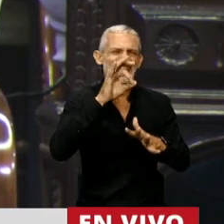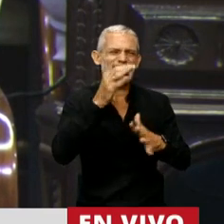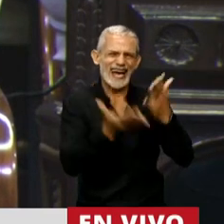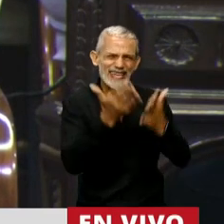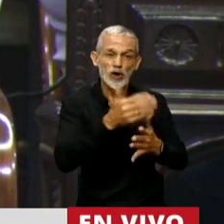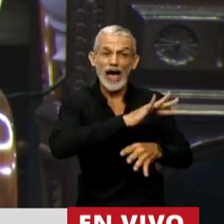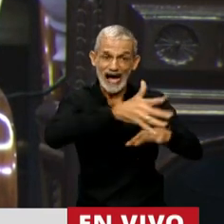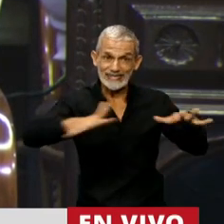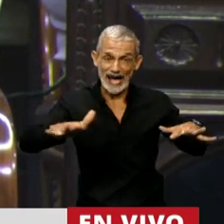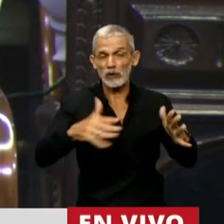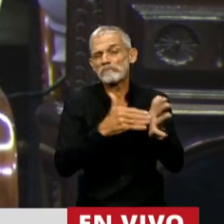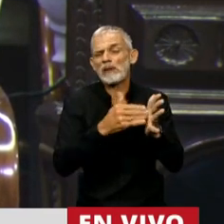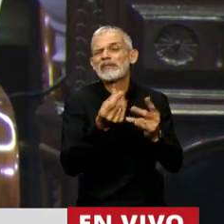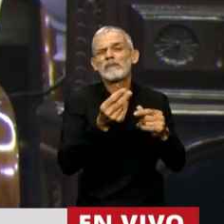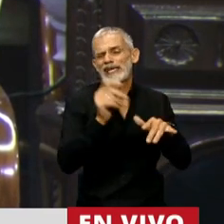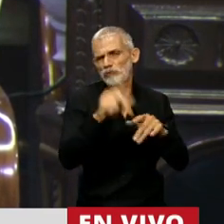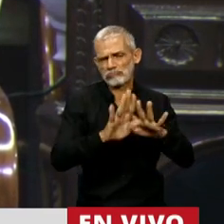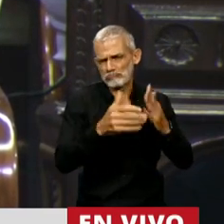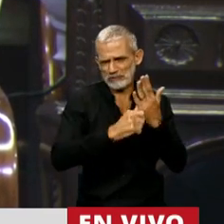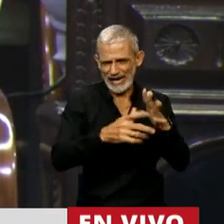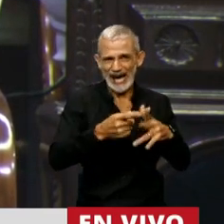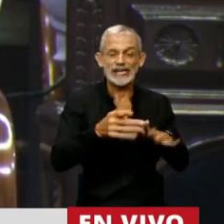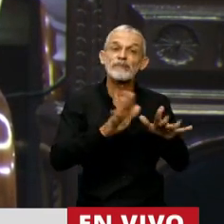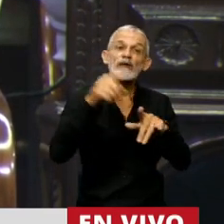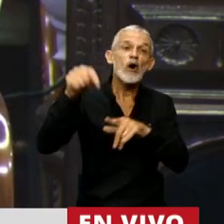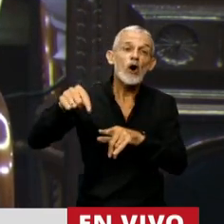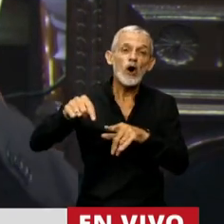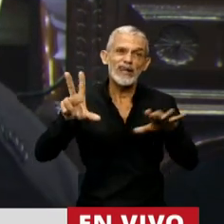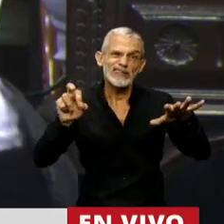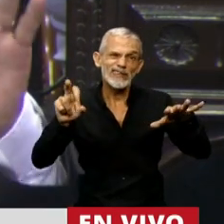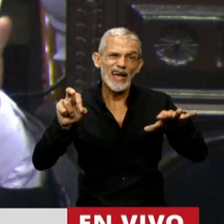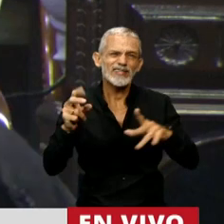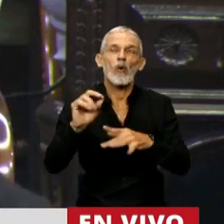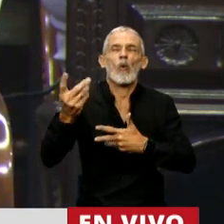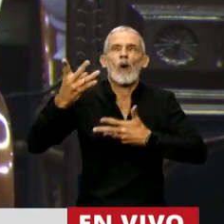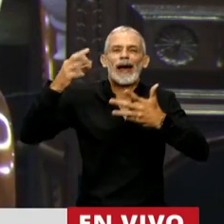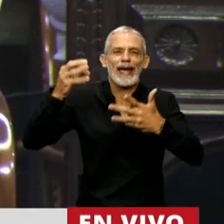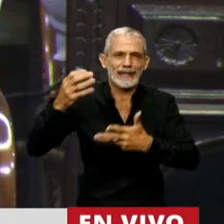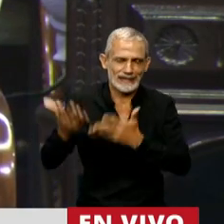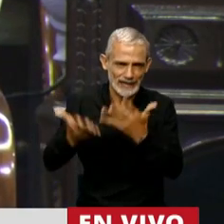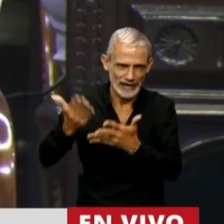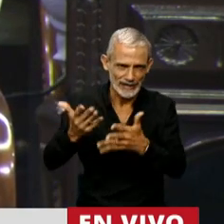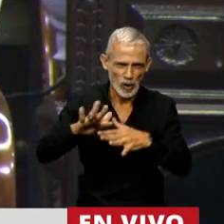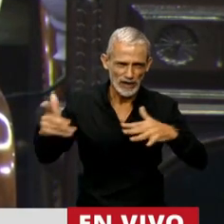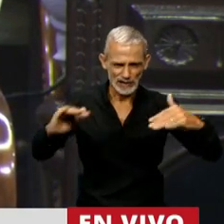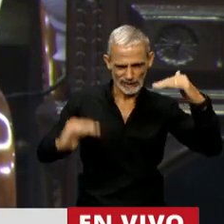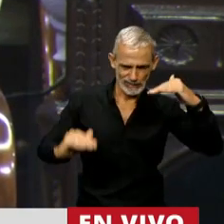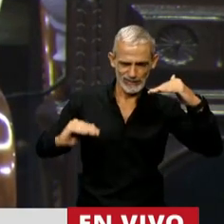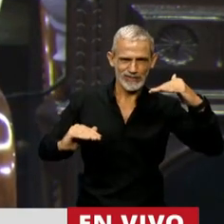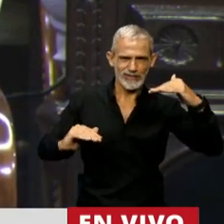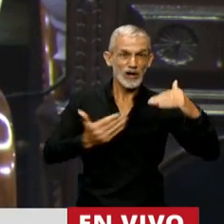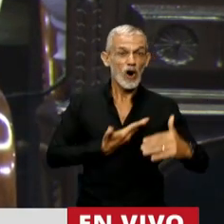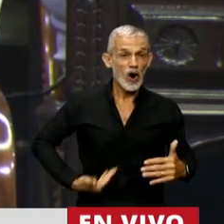asado, dependiendo del precio de la carne que se tome. Hoy equivale a 30, 40 en el mejor de los casos. O sea,